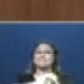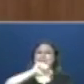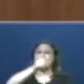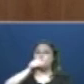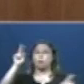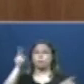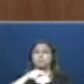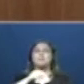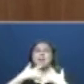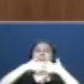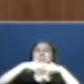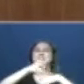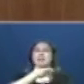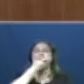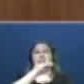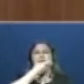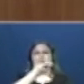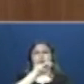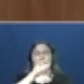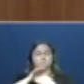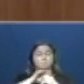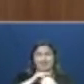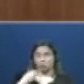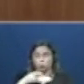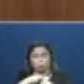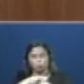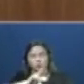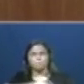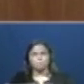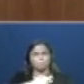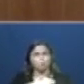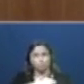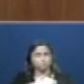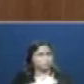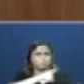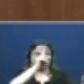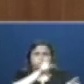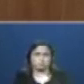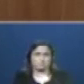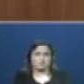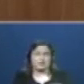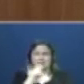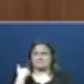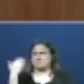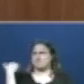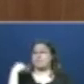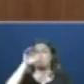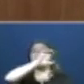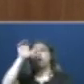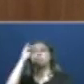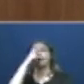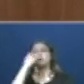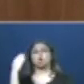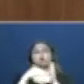centrales para el consumo del Carbón autóctono así se decidió en 2010 por Europa y se